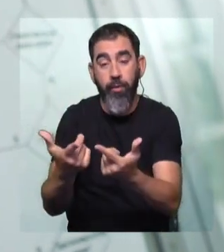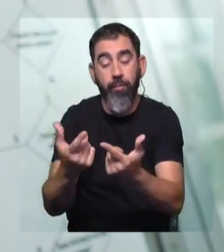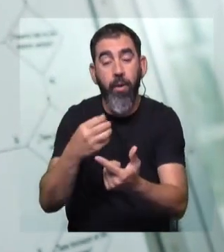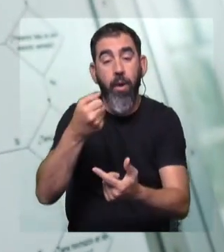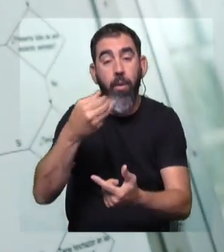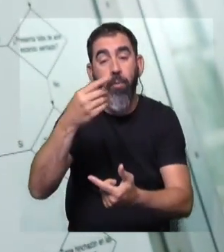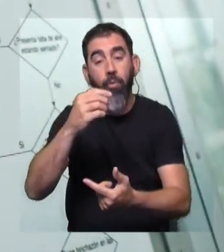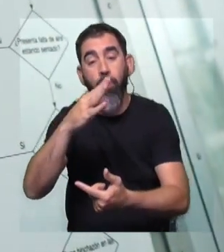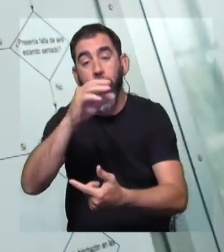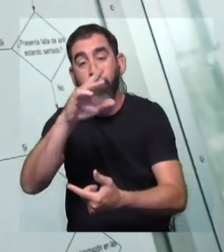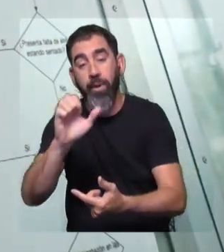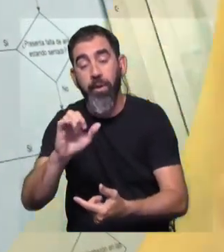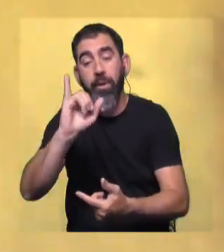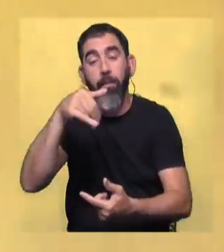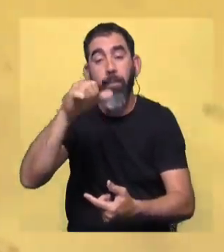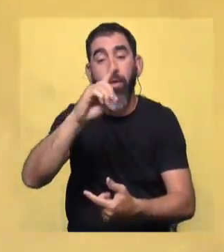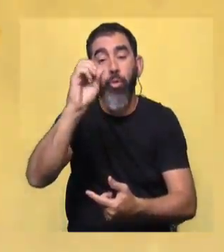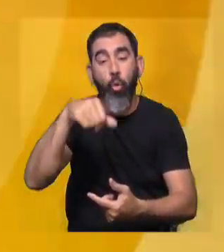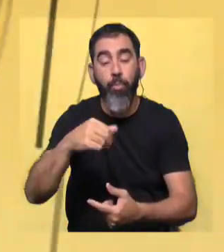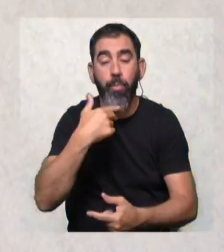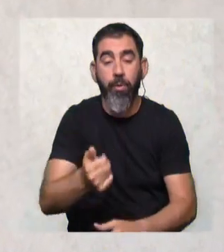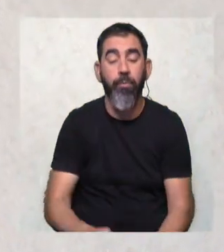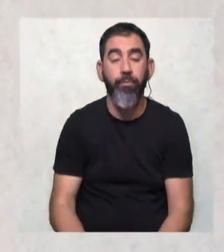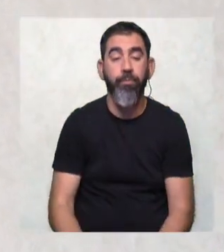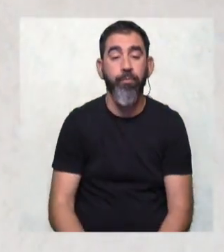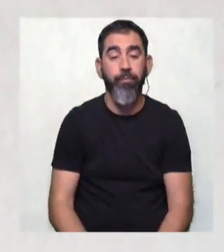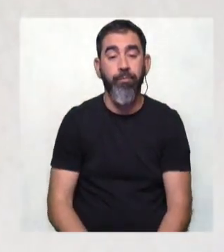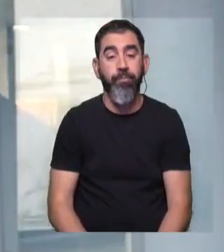Abdopre e Impetom, entre otros.